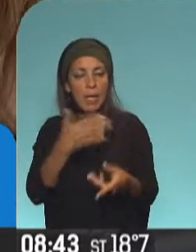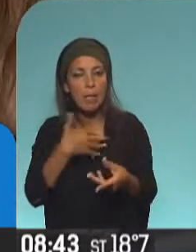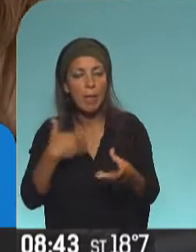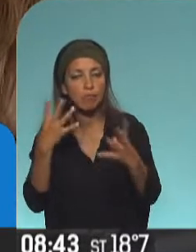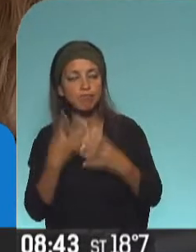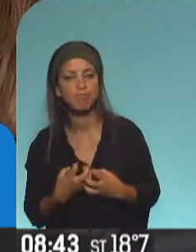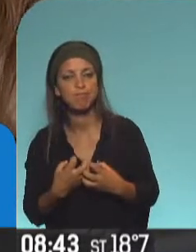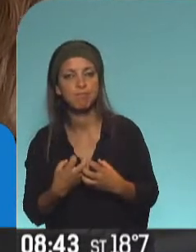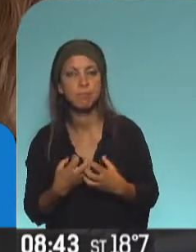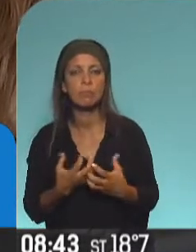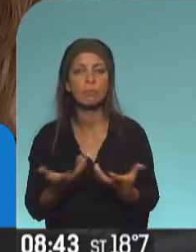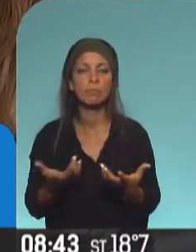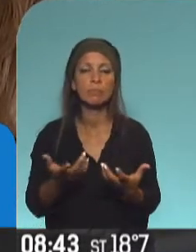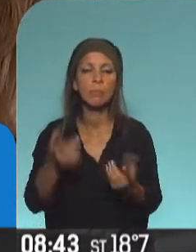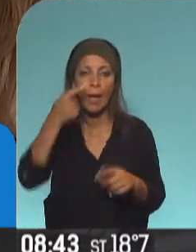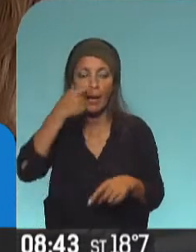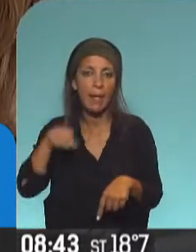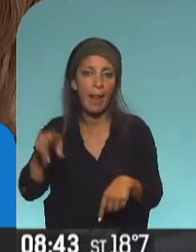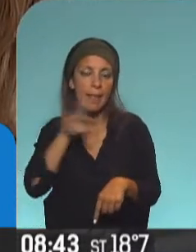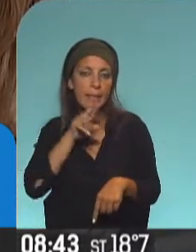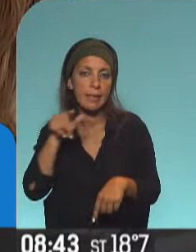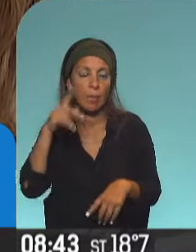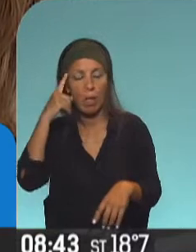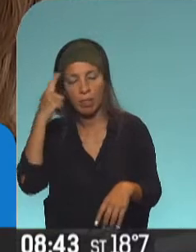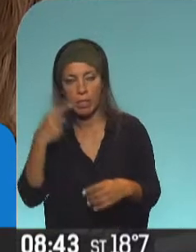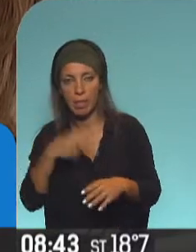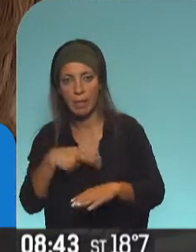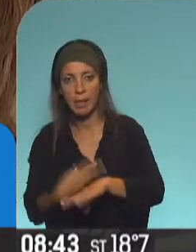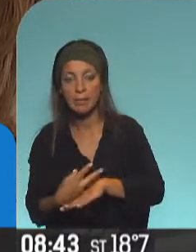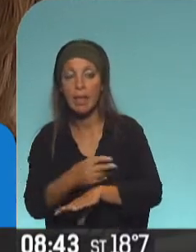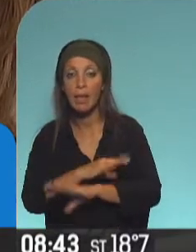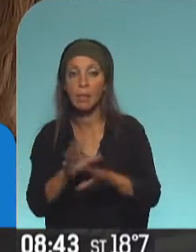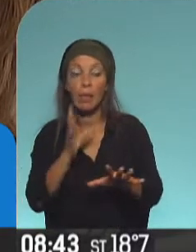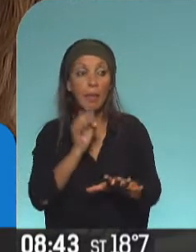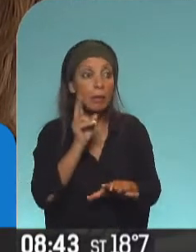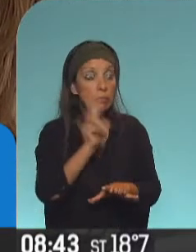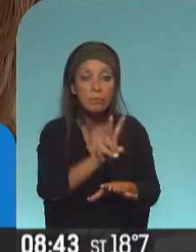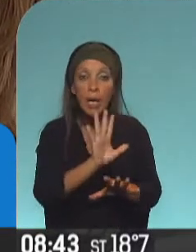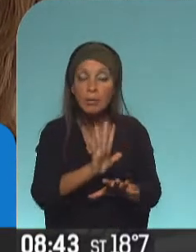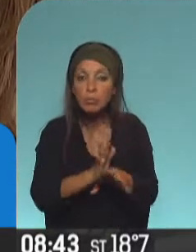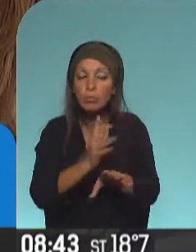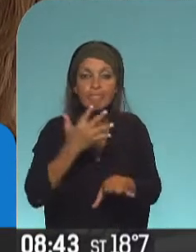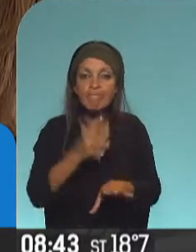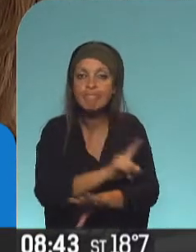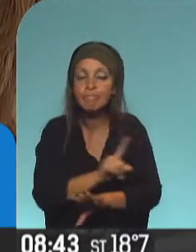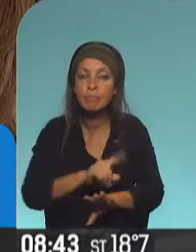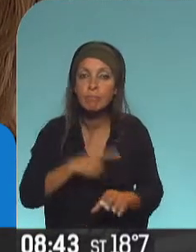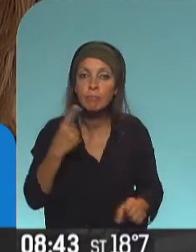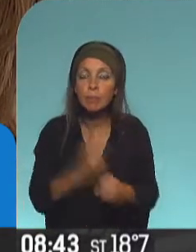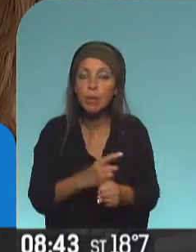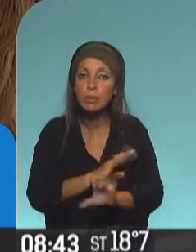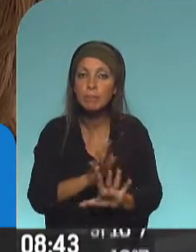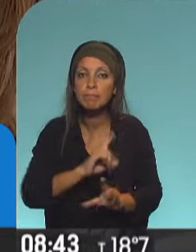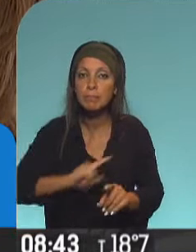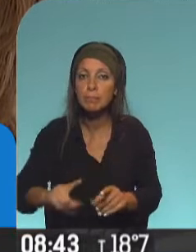esta chica venezolana, que terminó desmayándose, digo, porque escuchaba que era imposible empezar a comprender una estrategia de defensa, más allá